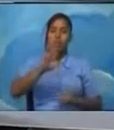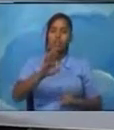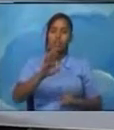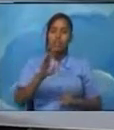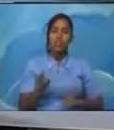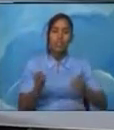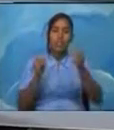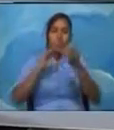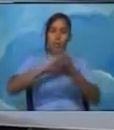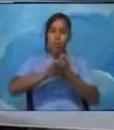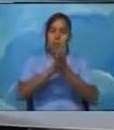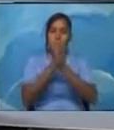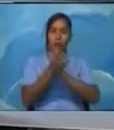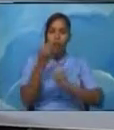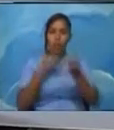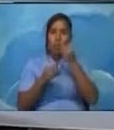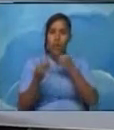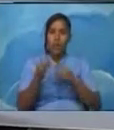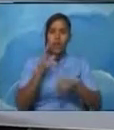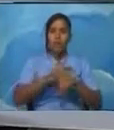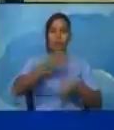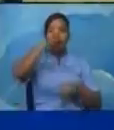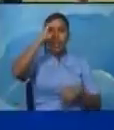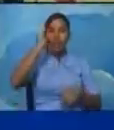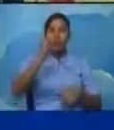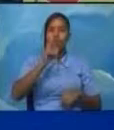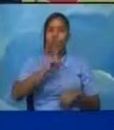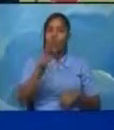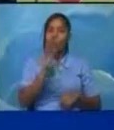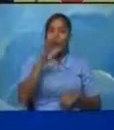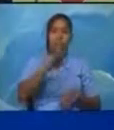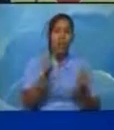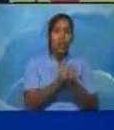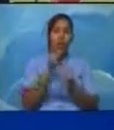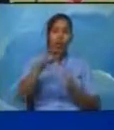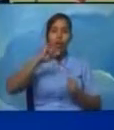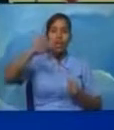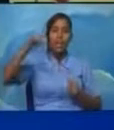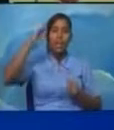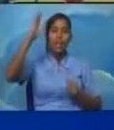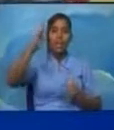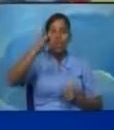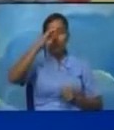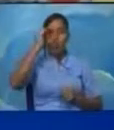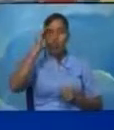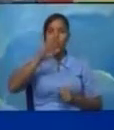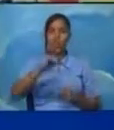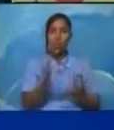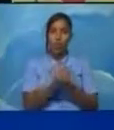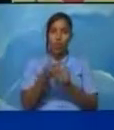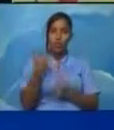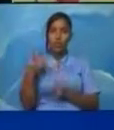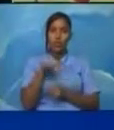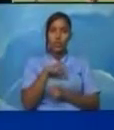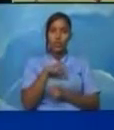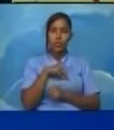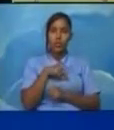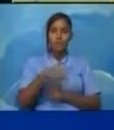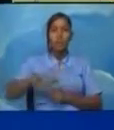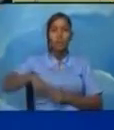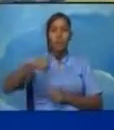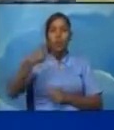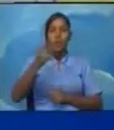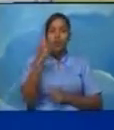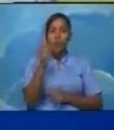vamos nosotros a tragar. Porque Dios no está con ellos, Dios está con nosotros. Aleluya. Y cuando Josué y